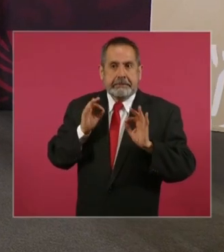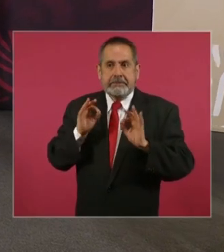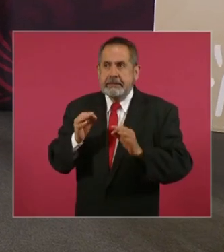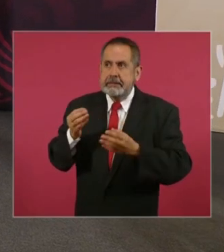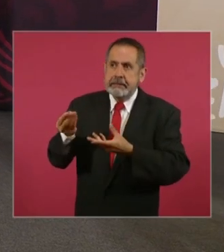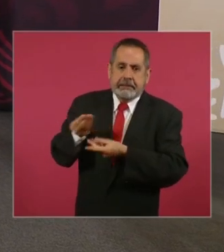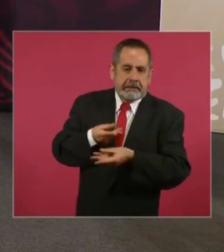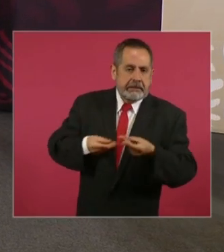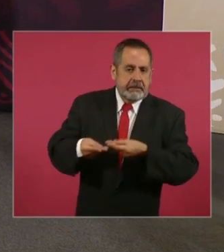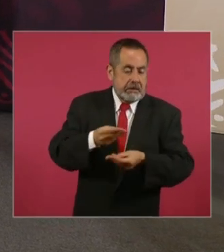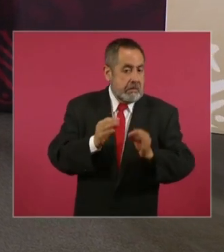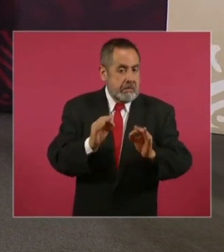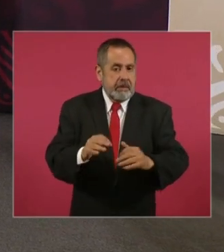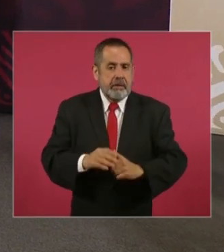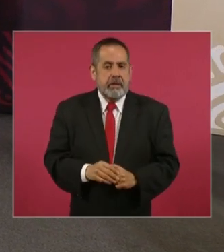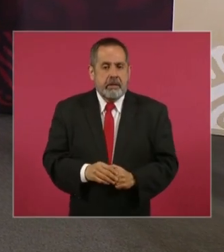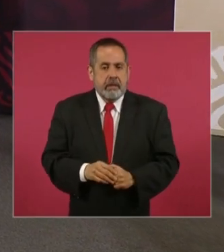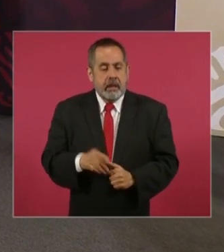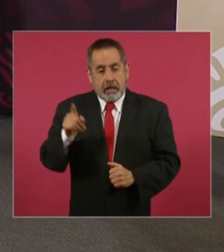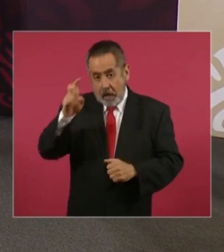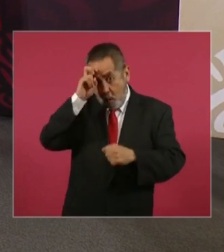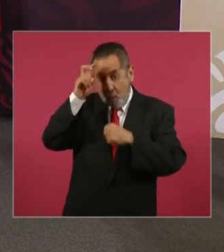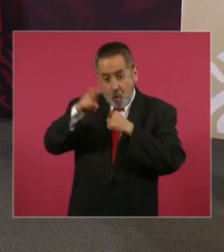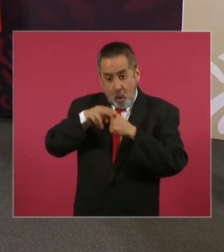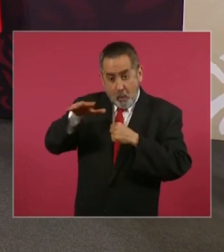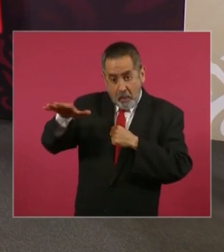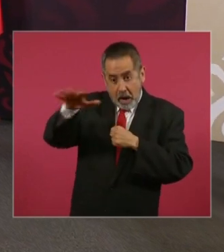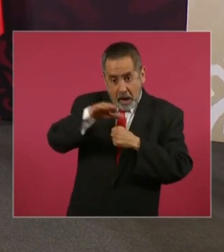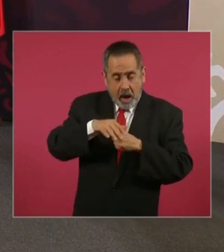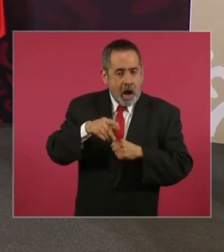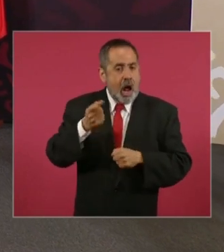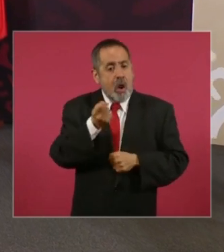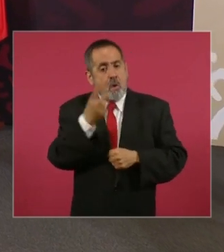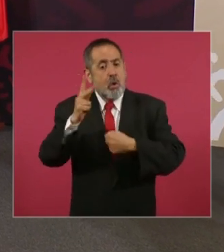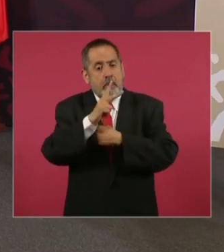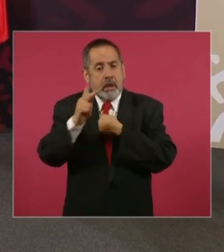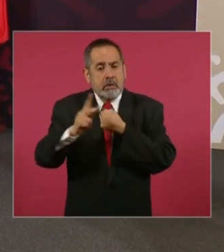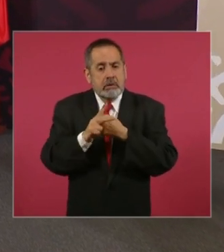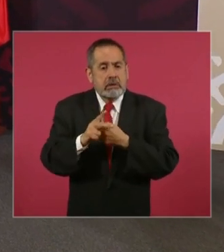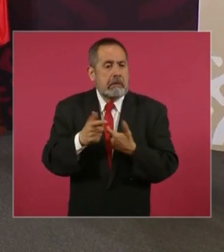Hay países en Europa que viven del turismo,